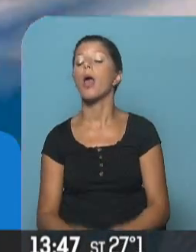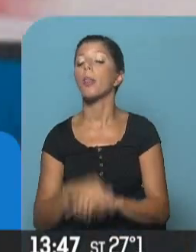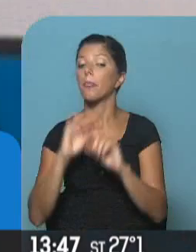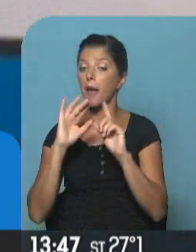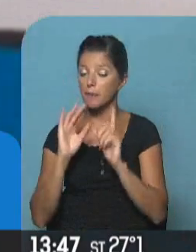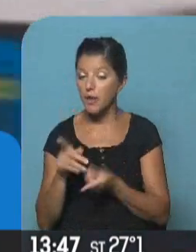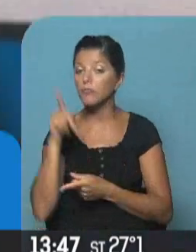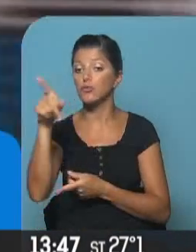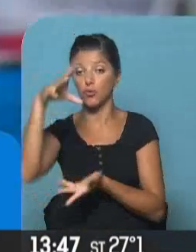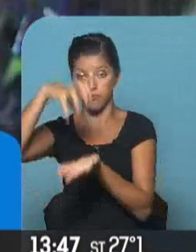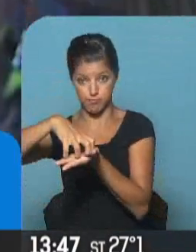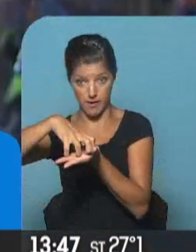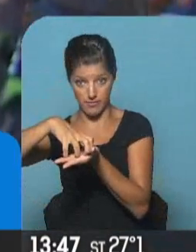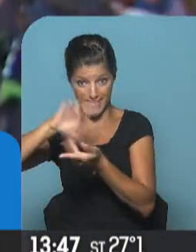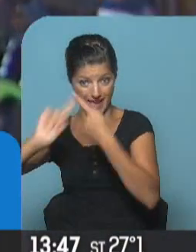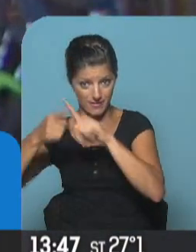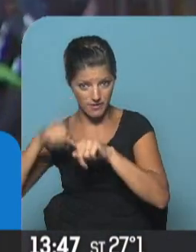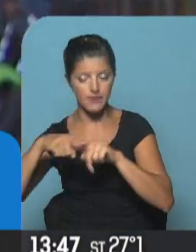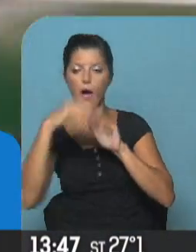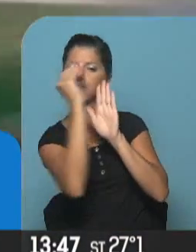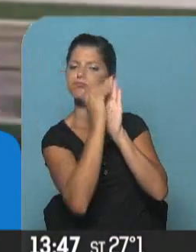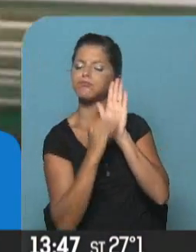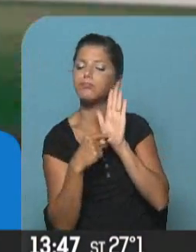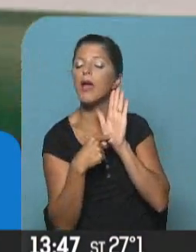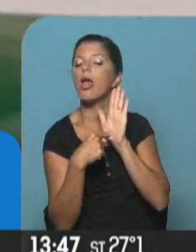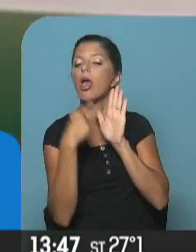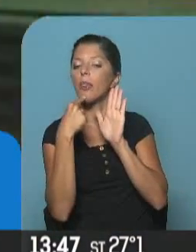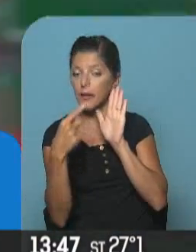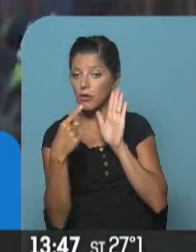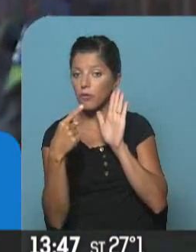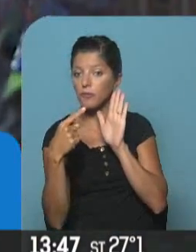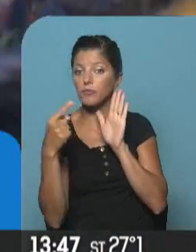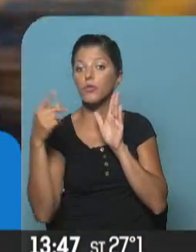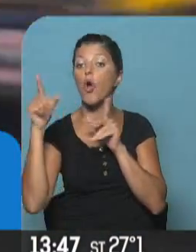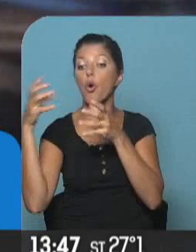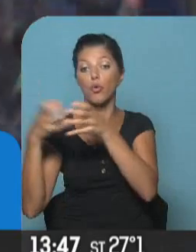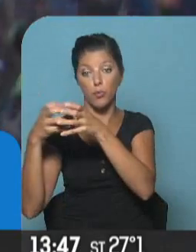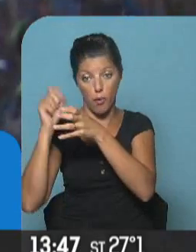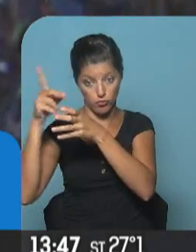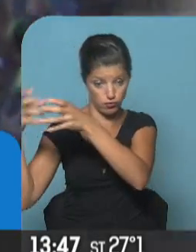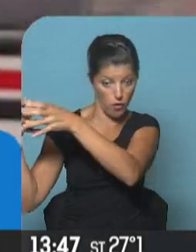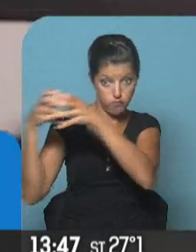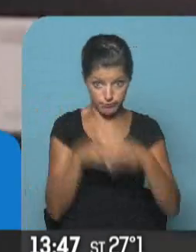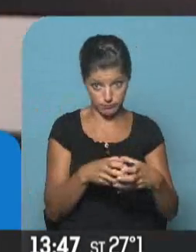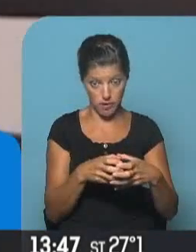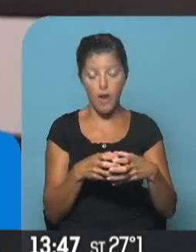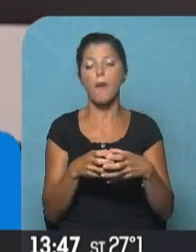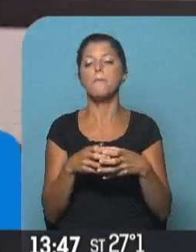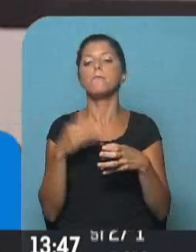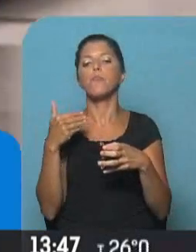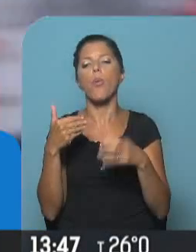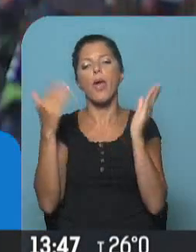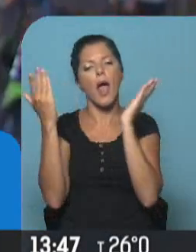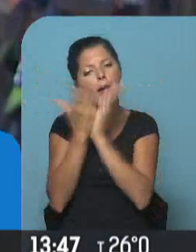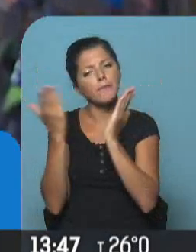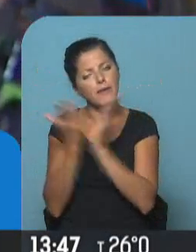parte de la Cancillería boliviana se adelantó que se va a enviar al país una comisión de ese país para analizar justamente